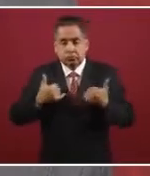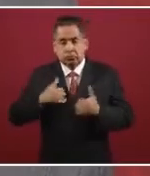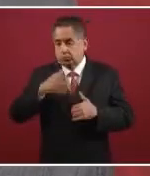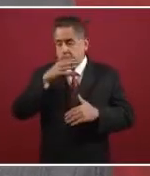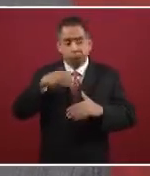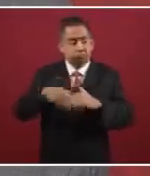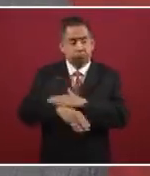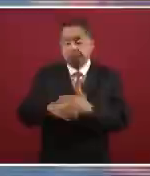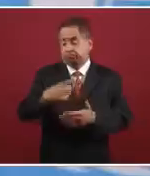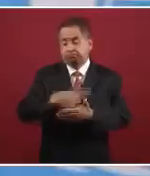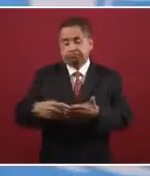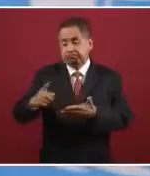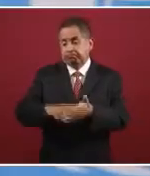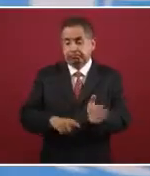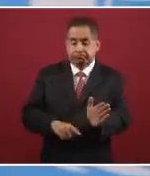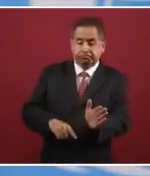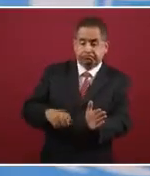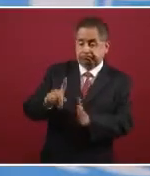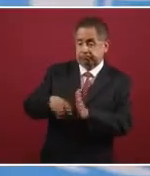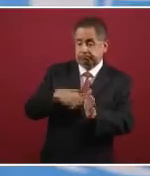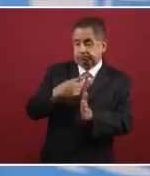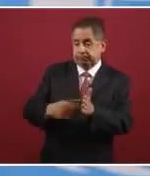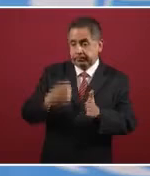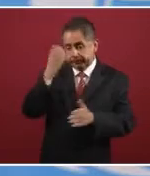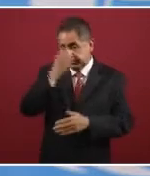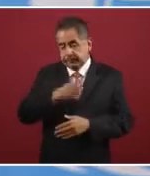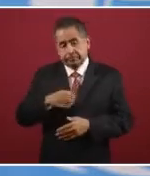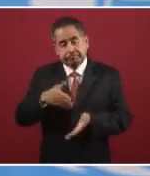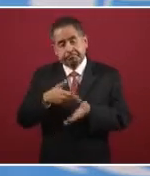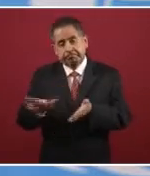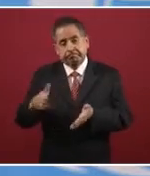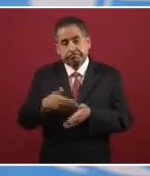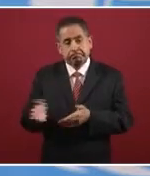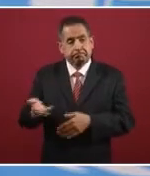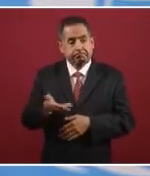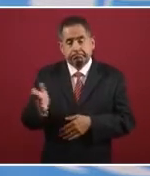pasaban el examen de admisión y se les rechazaba.